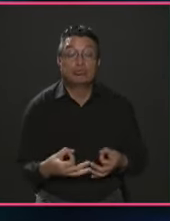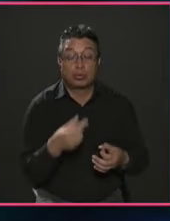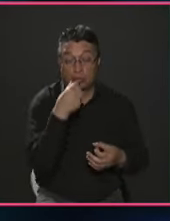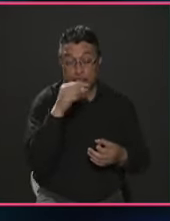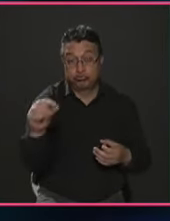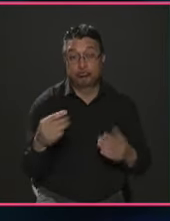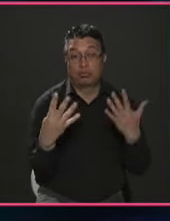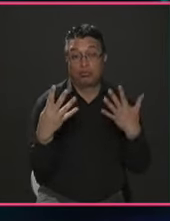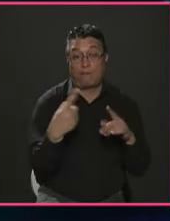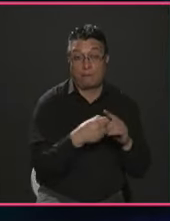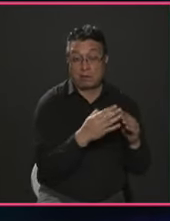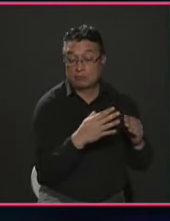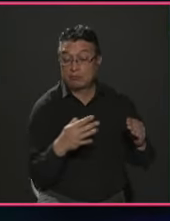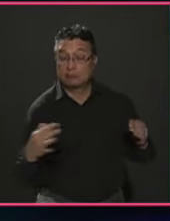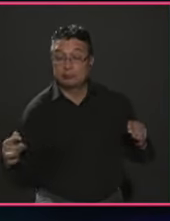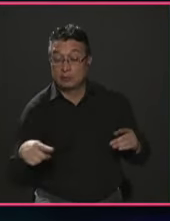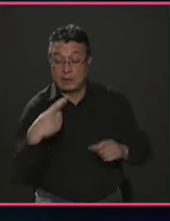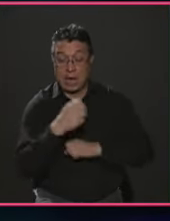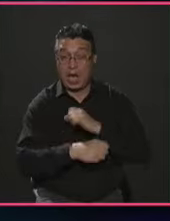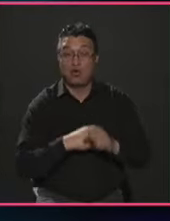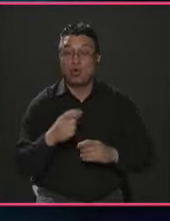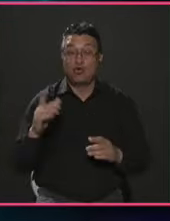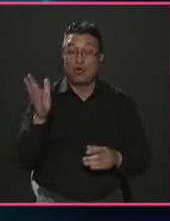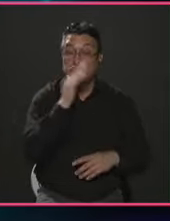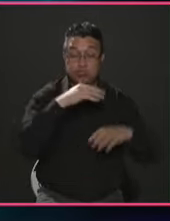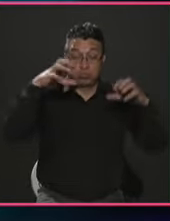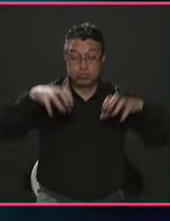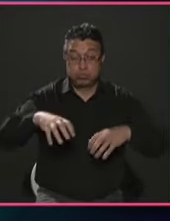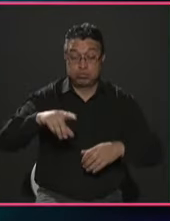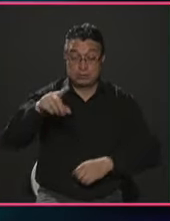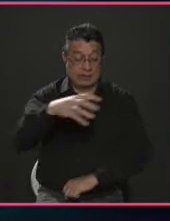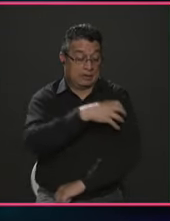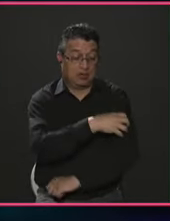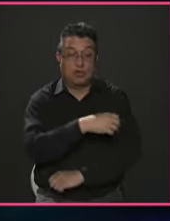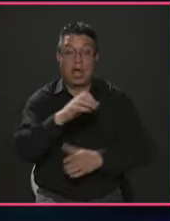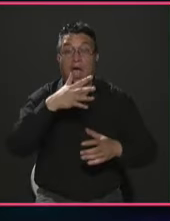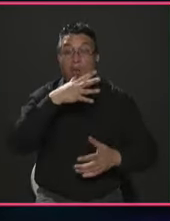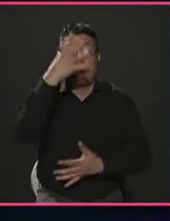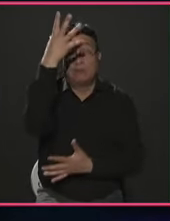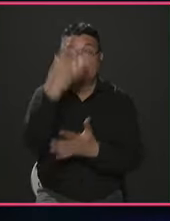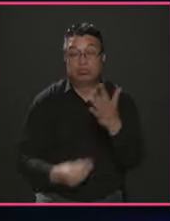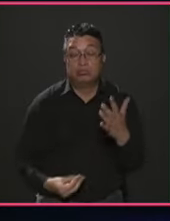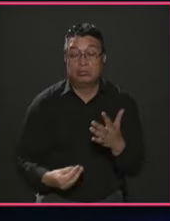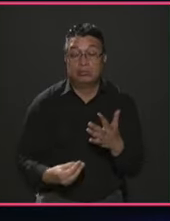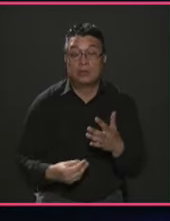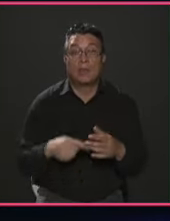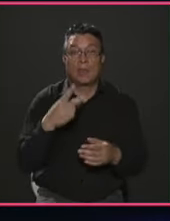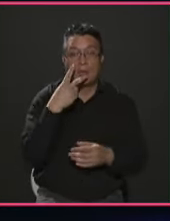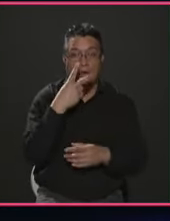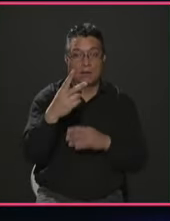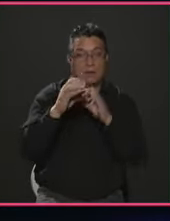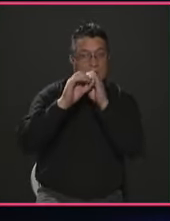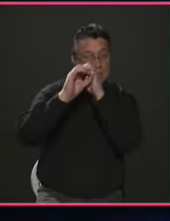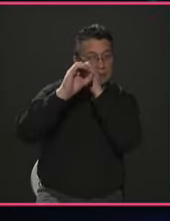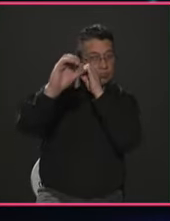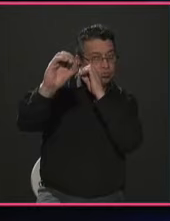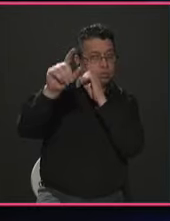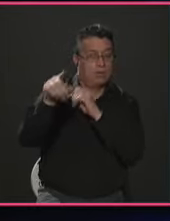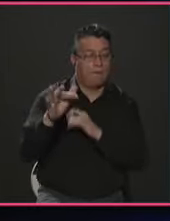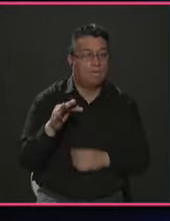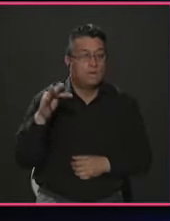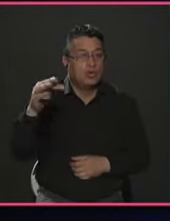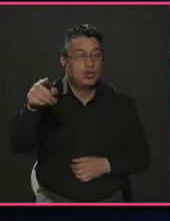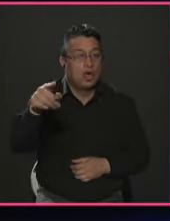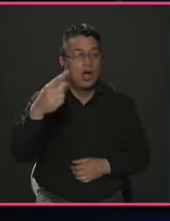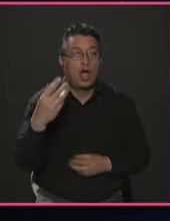ustedes si no llueve este año esa región no va a tener agua y ya la perspectiva no es